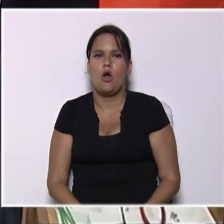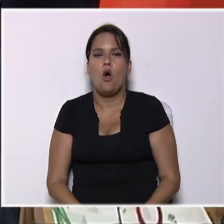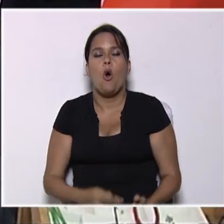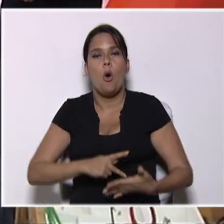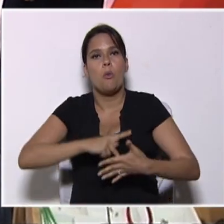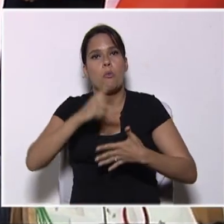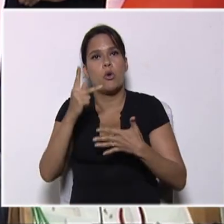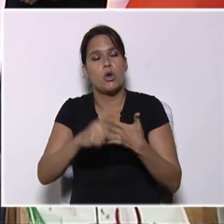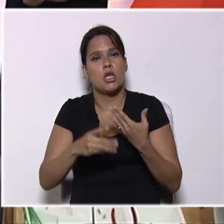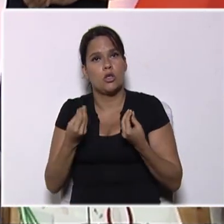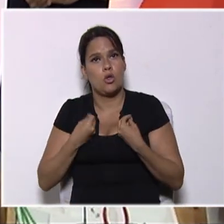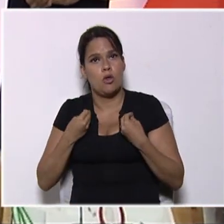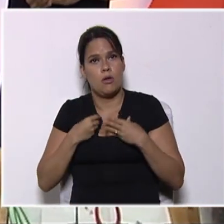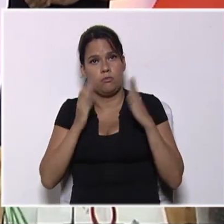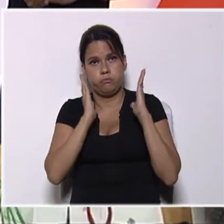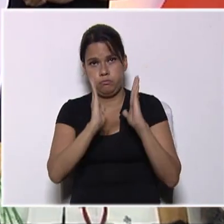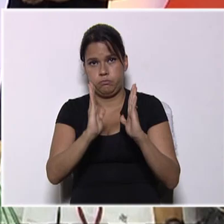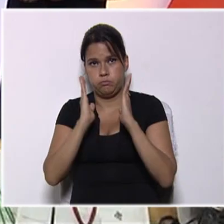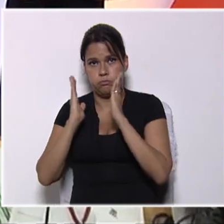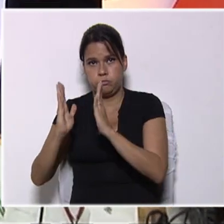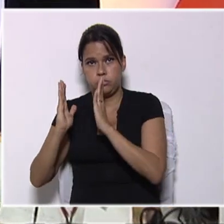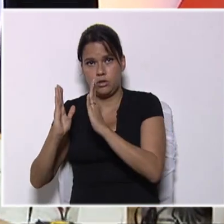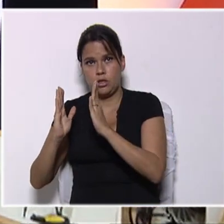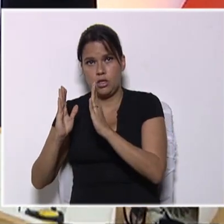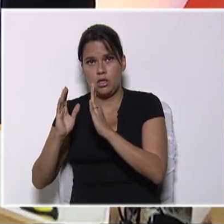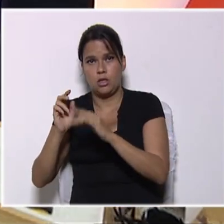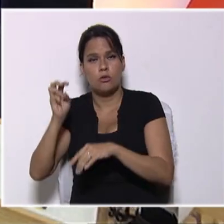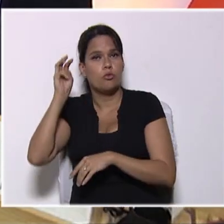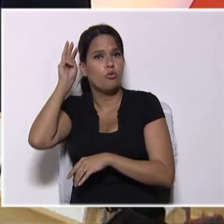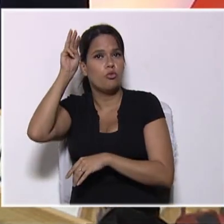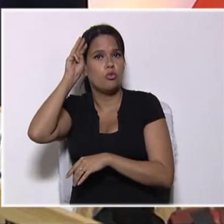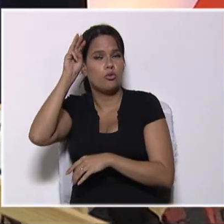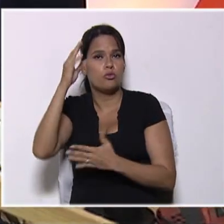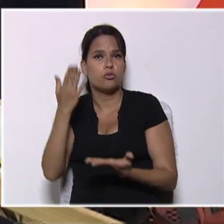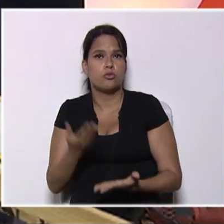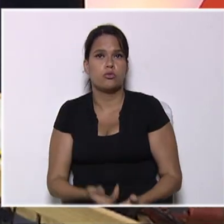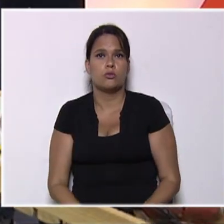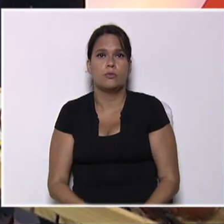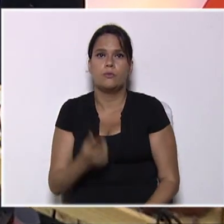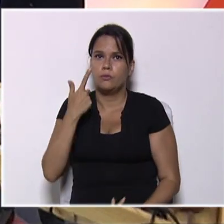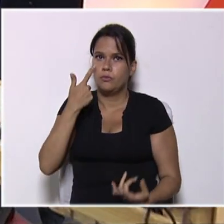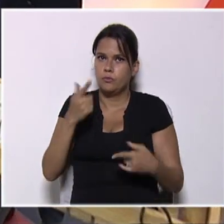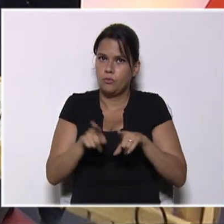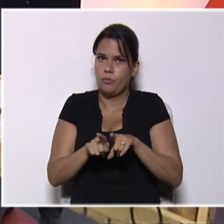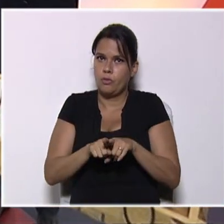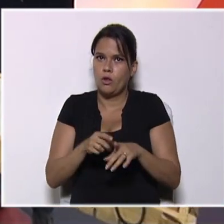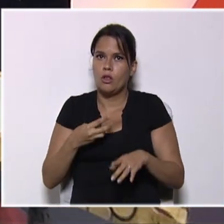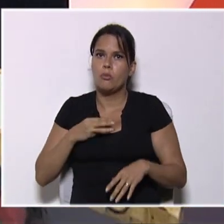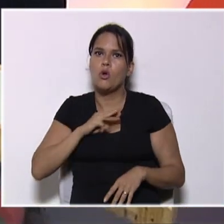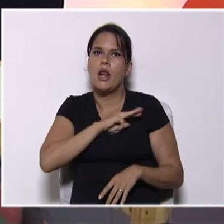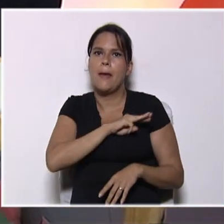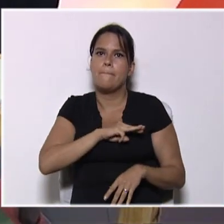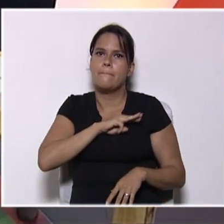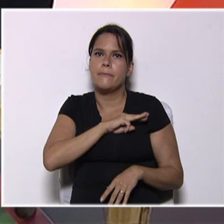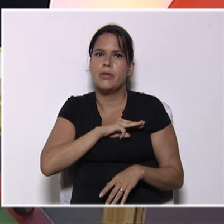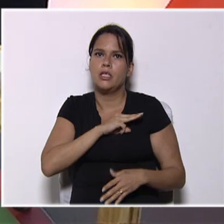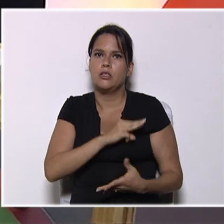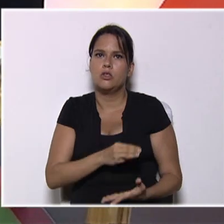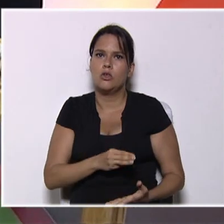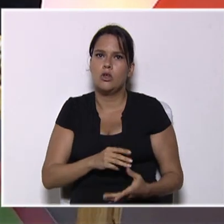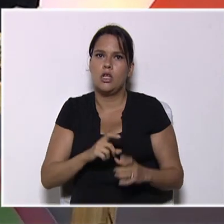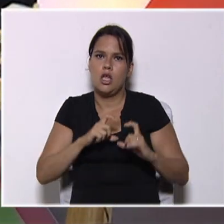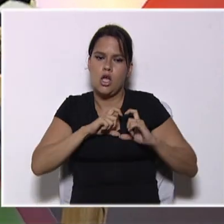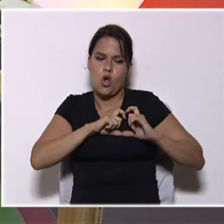planificado, organizado y con visión. Exacto. Una visión. Fíjense que cuando estamos con las misiones de